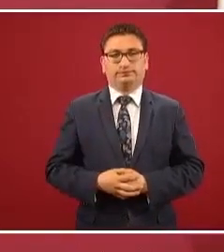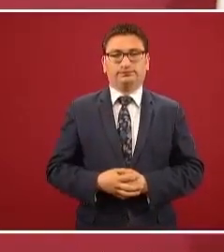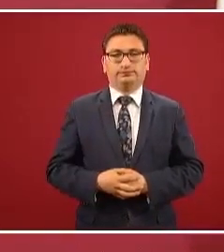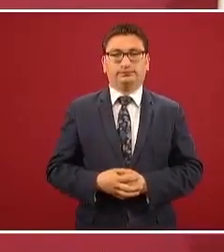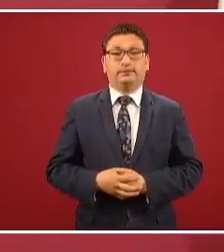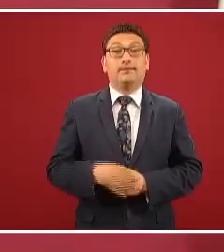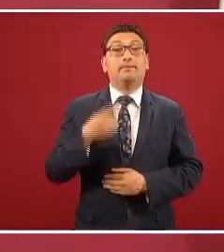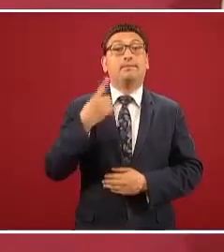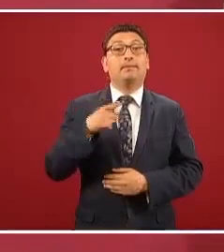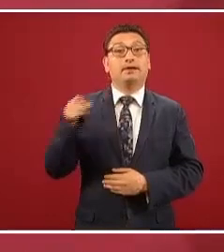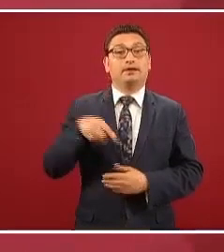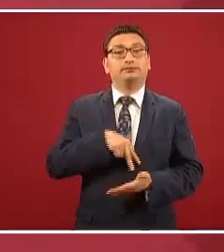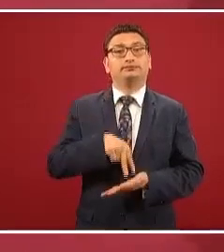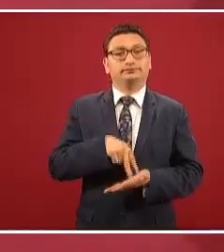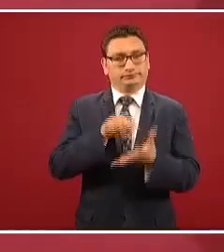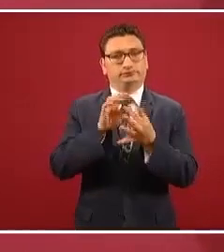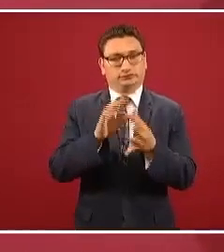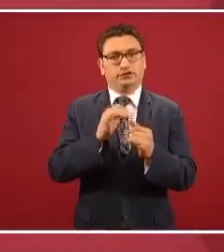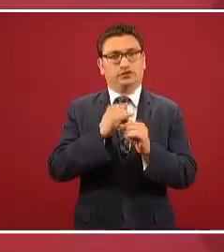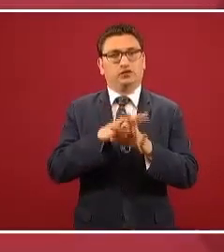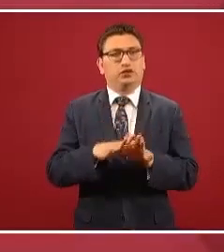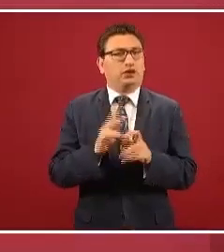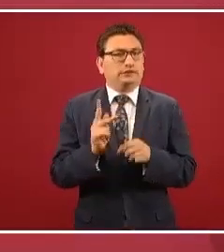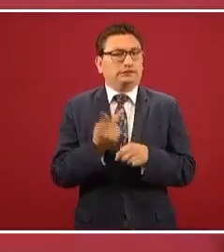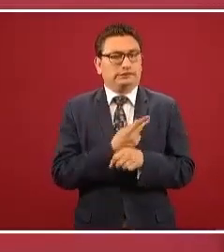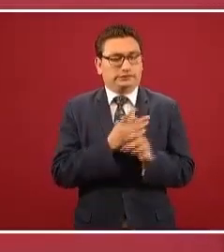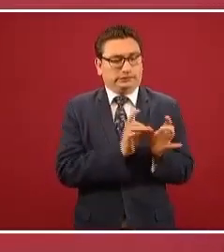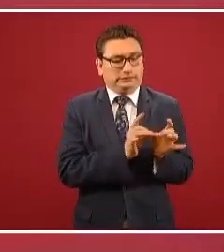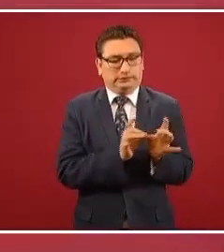Gatell para que nos informe sobre la situación